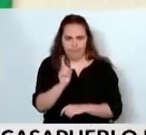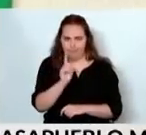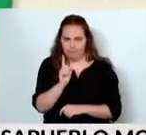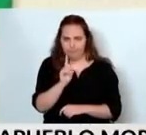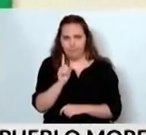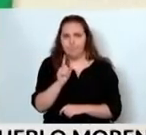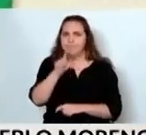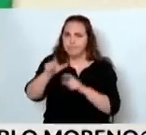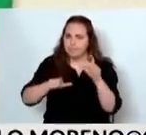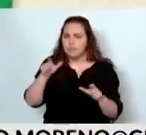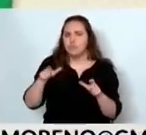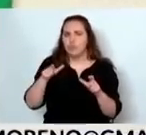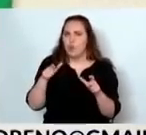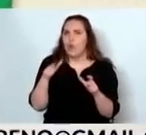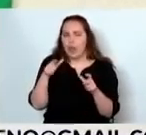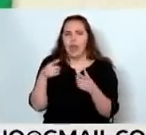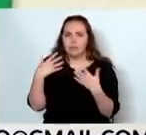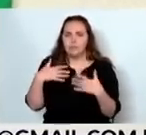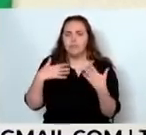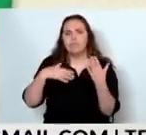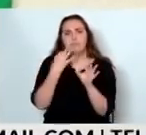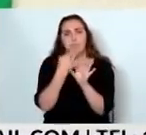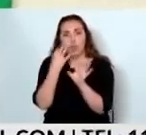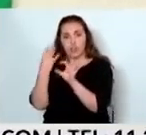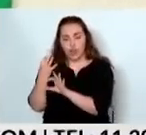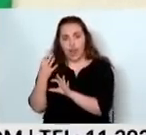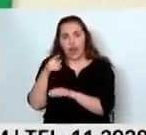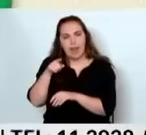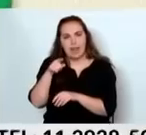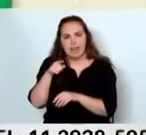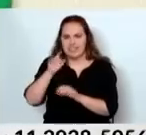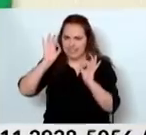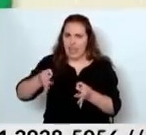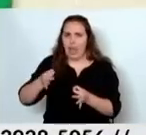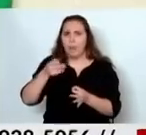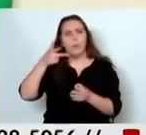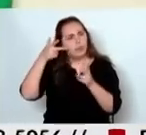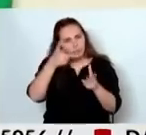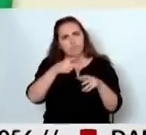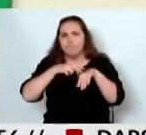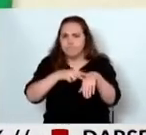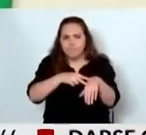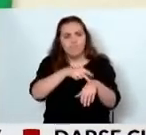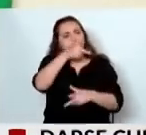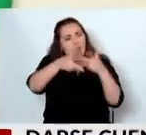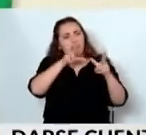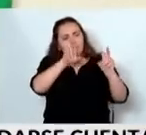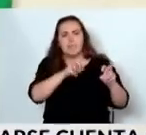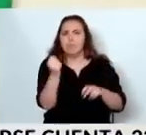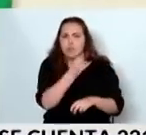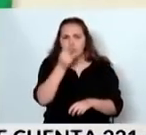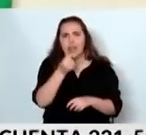mucha gente y especialistas creen que es todo lo contrario. Que hablar lo que hace es descomprimir, acompañar